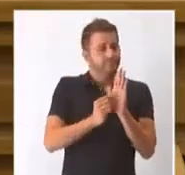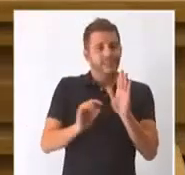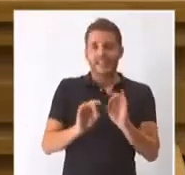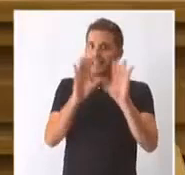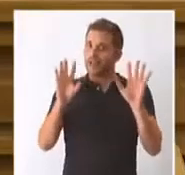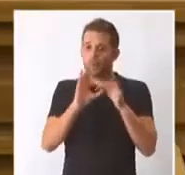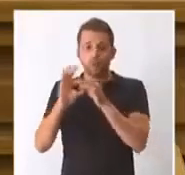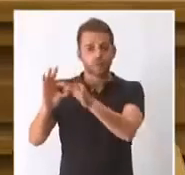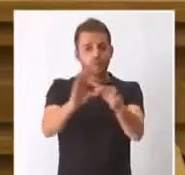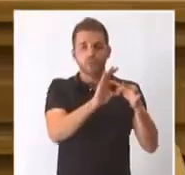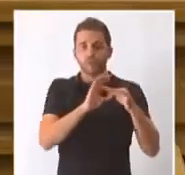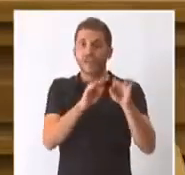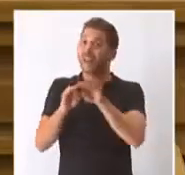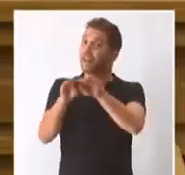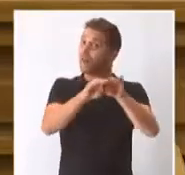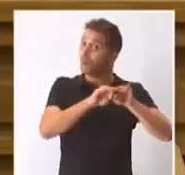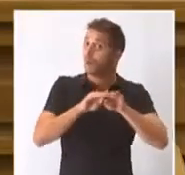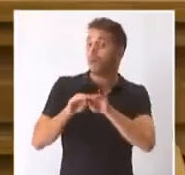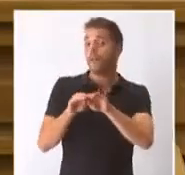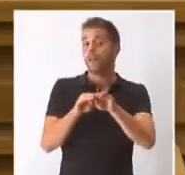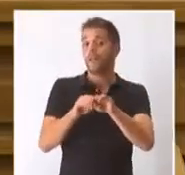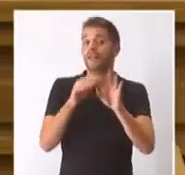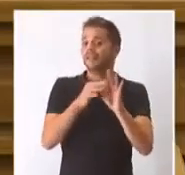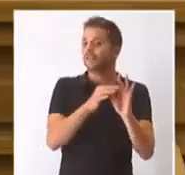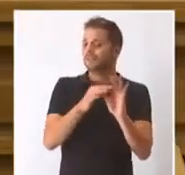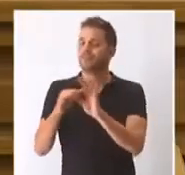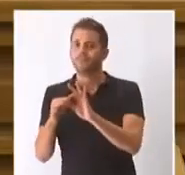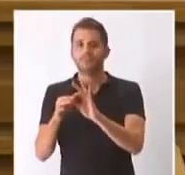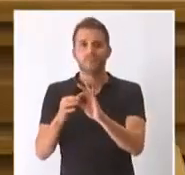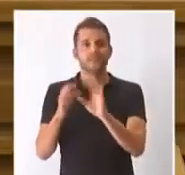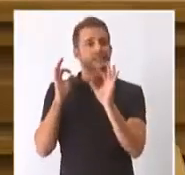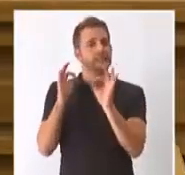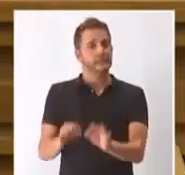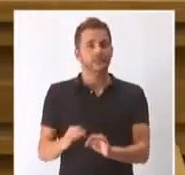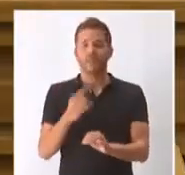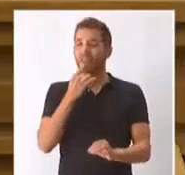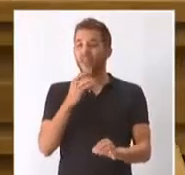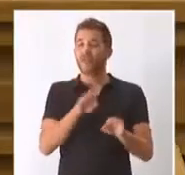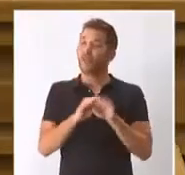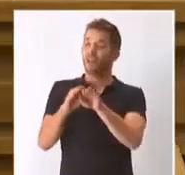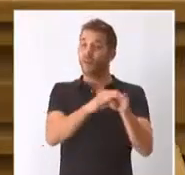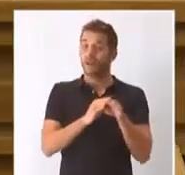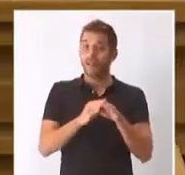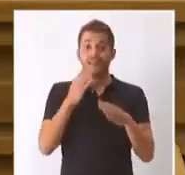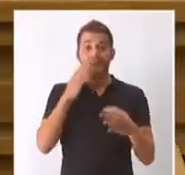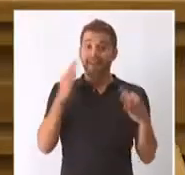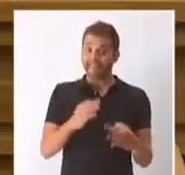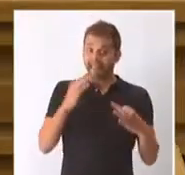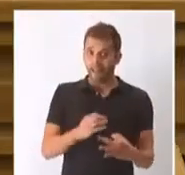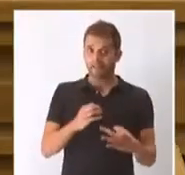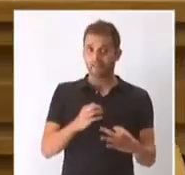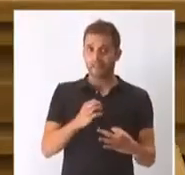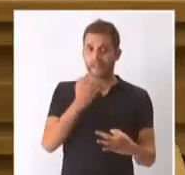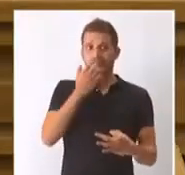igualdad que tiene mucho que ver con toda la igualdad siempre ha dicho que la igualdad sólo se puede tomar en serio si se cree